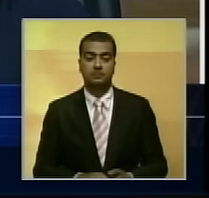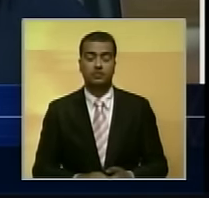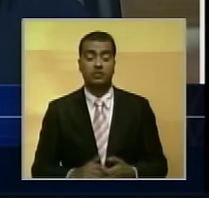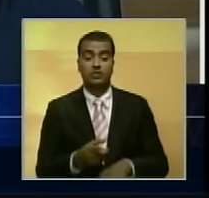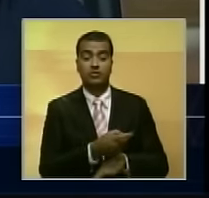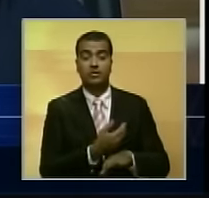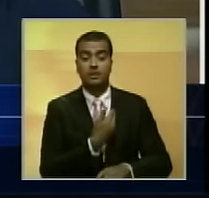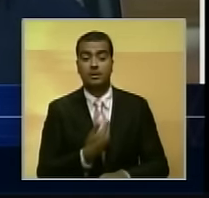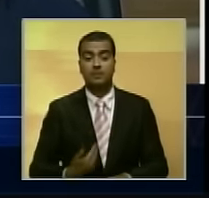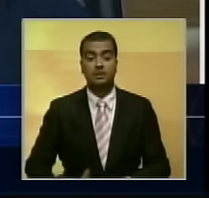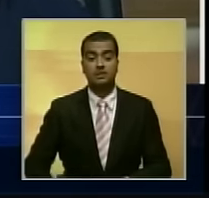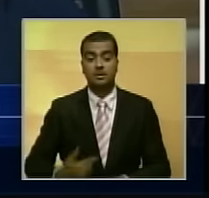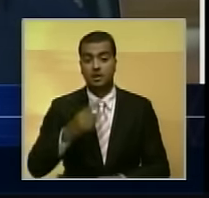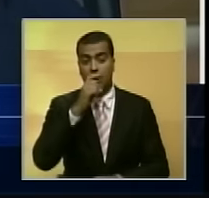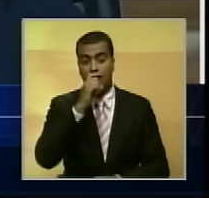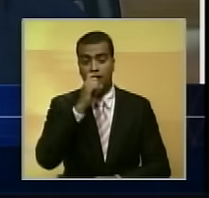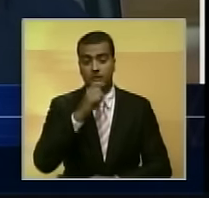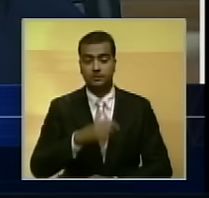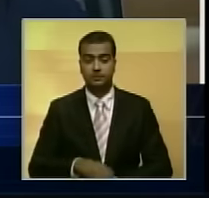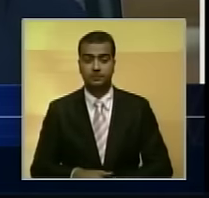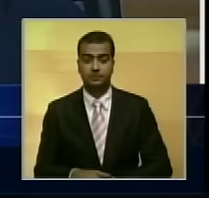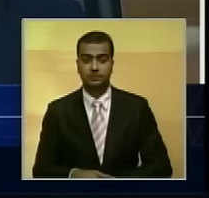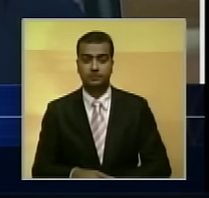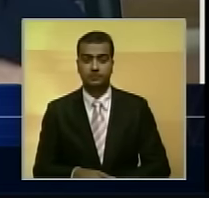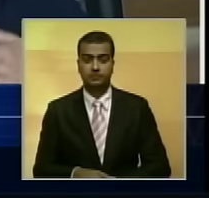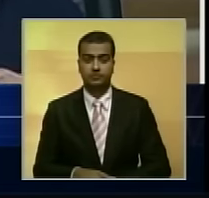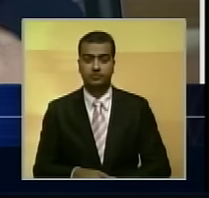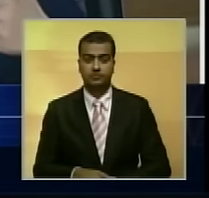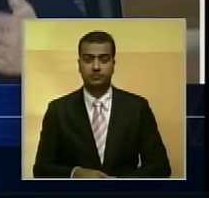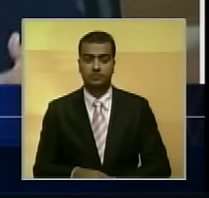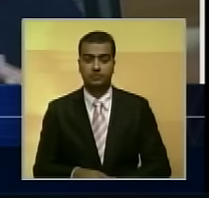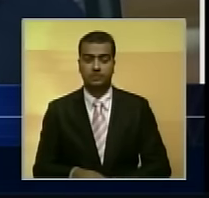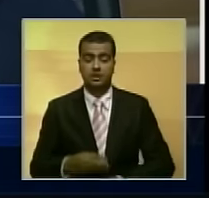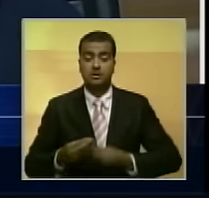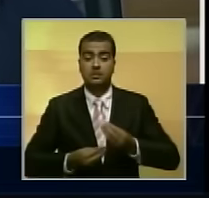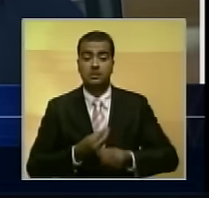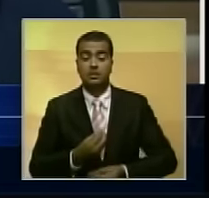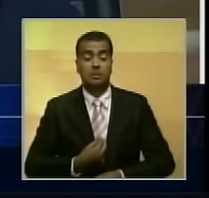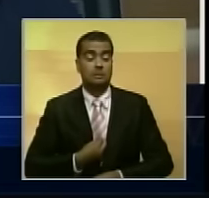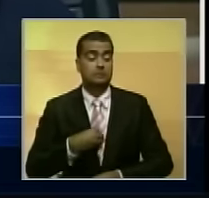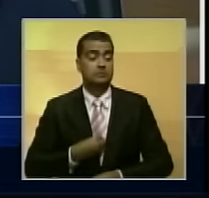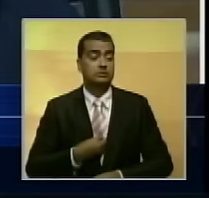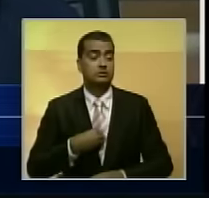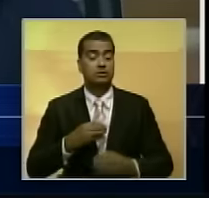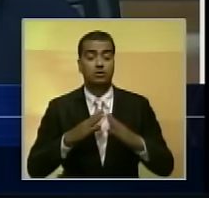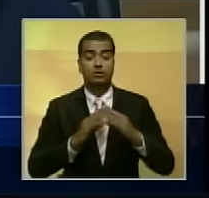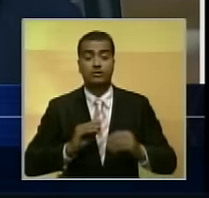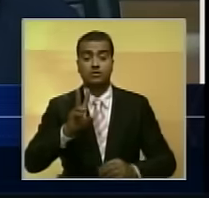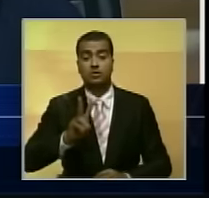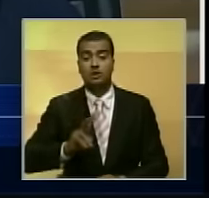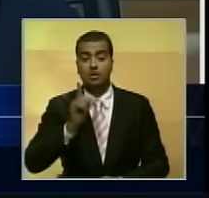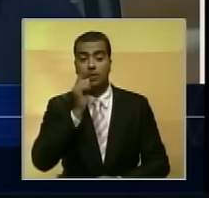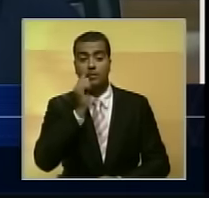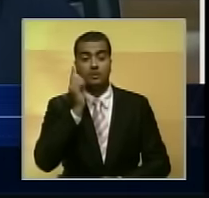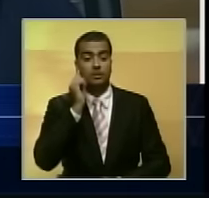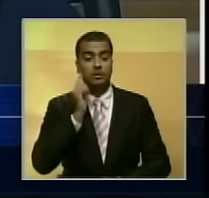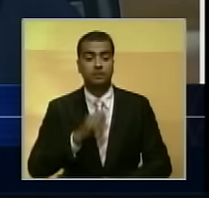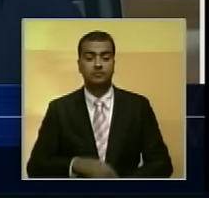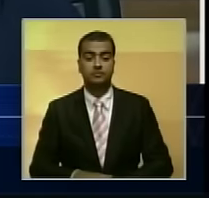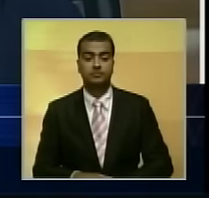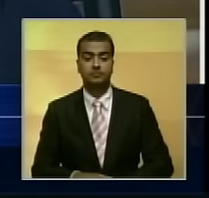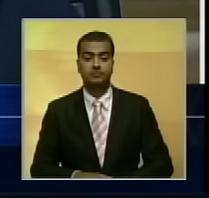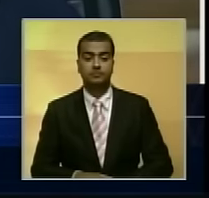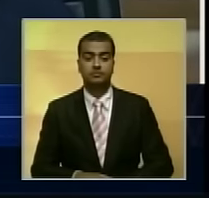del presidente Nicolás Maduro, causando preocupación en los venezolanos y las venezolanas.